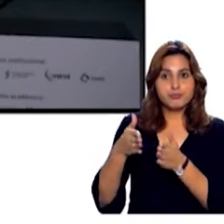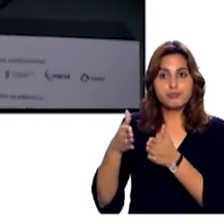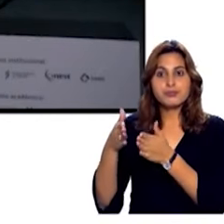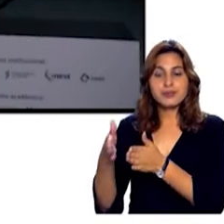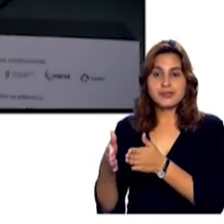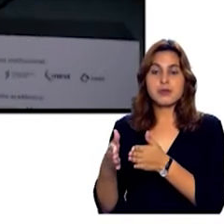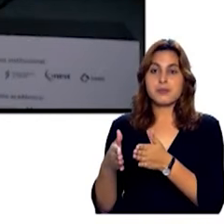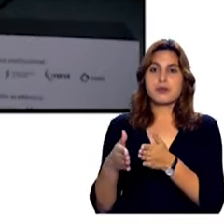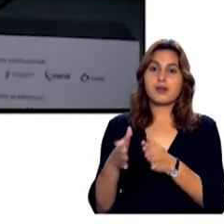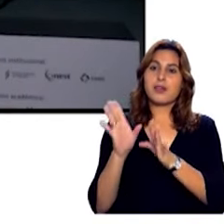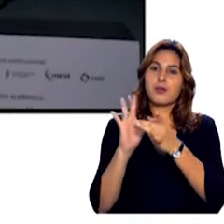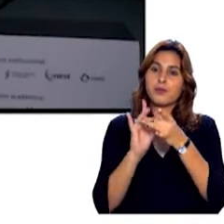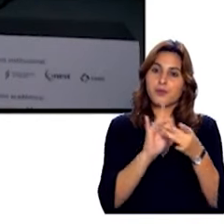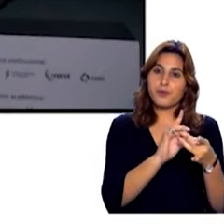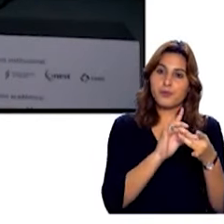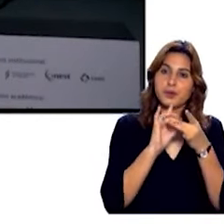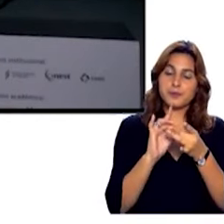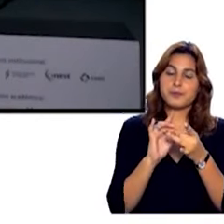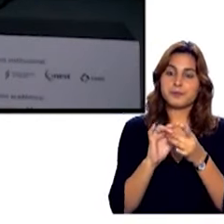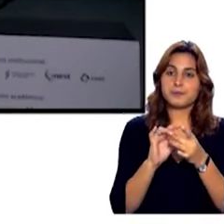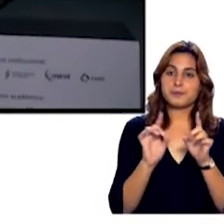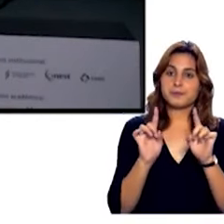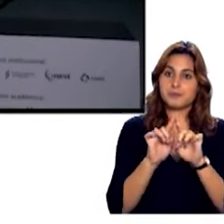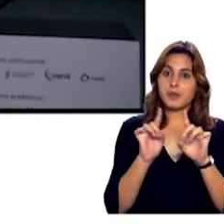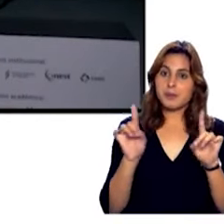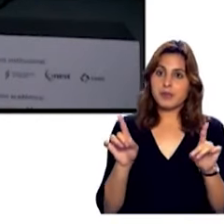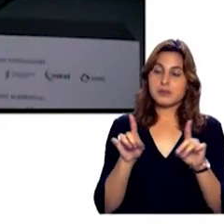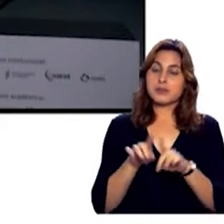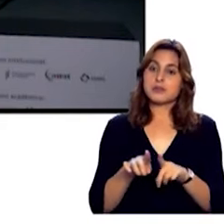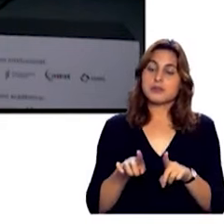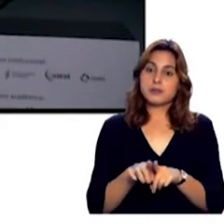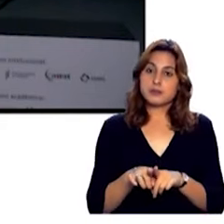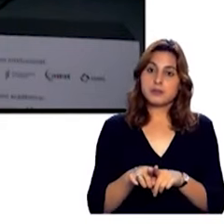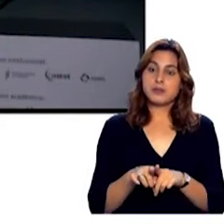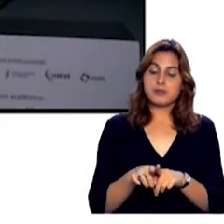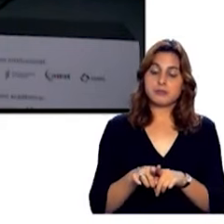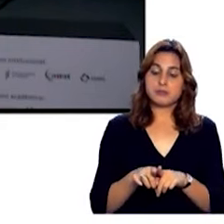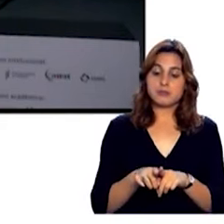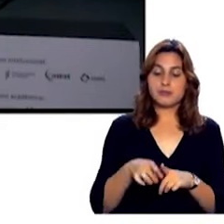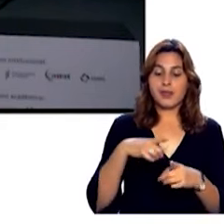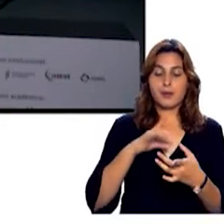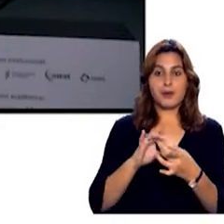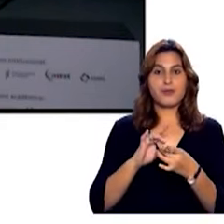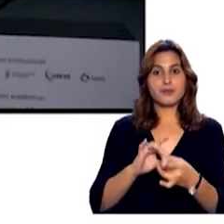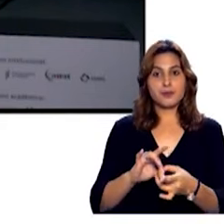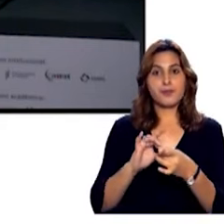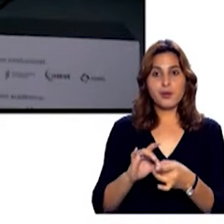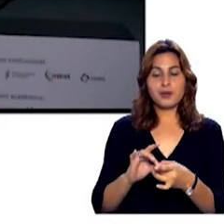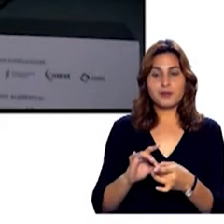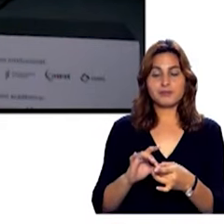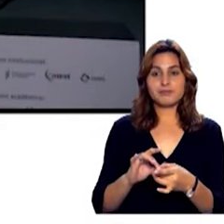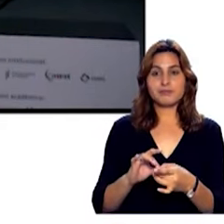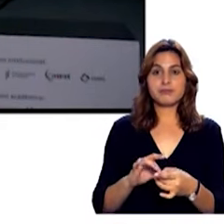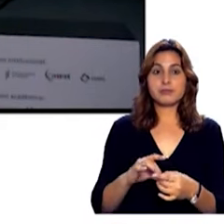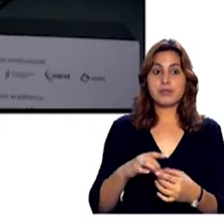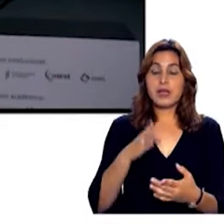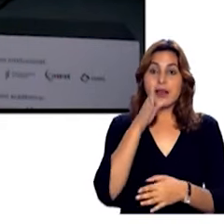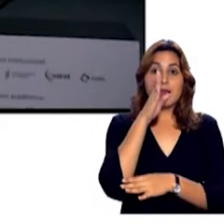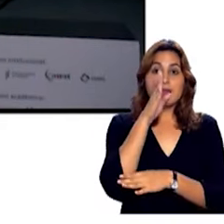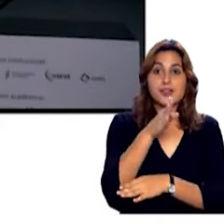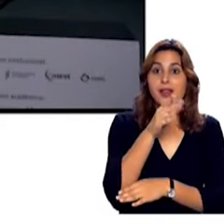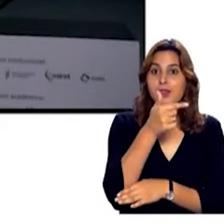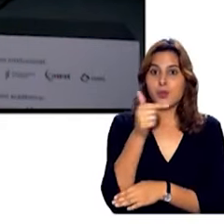produo Indira esa vincula el ordenamiento en los últimos aos sobre todo a partir de la